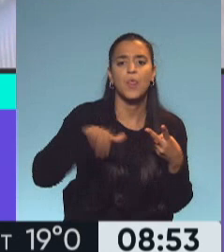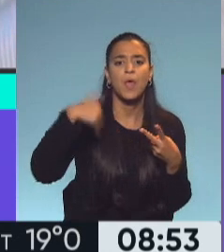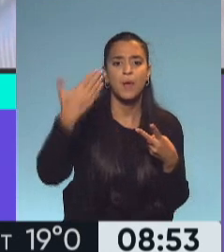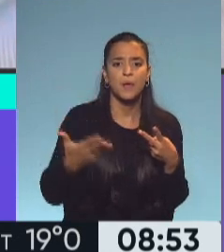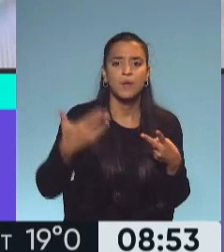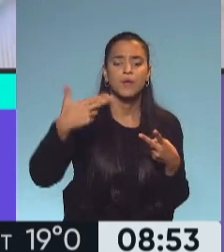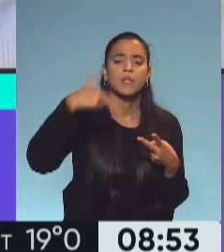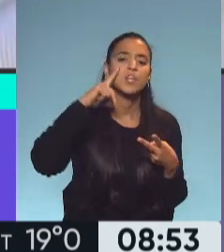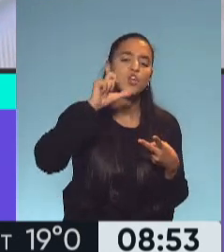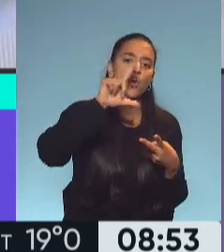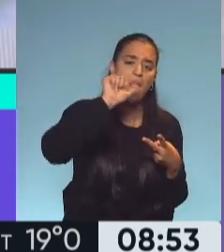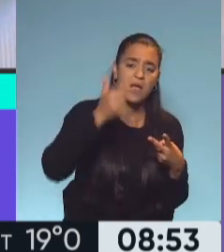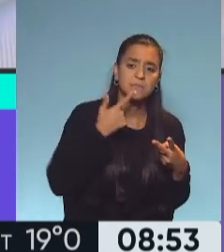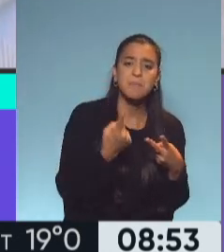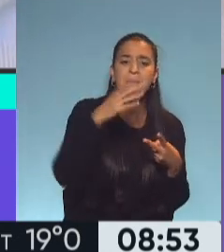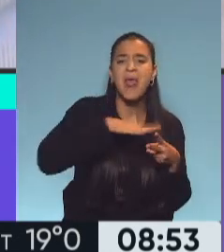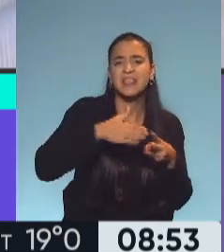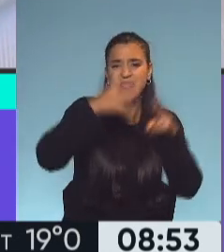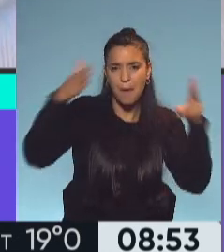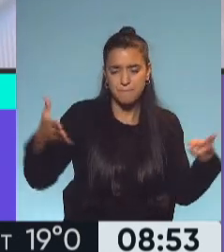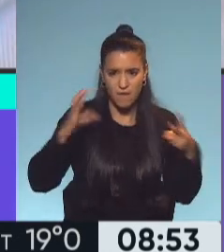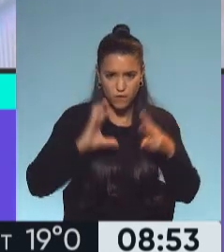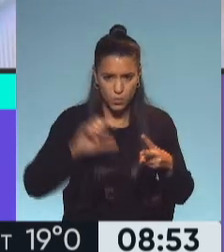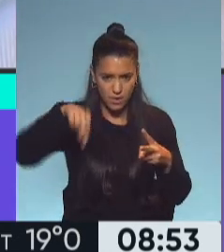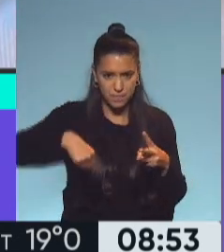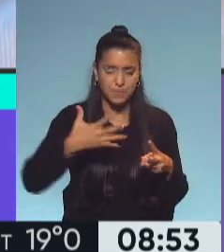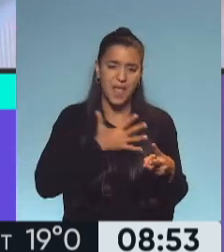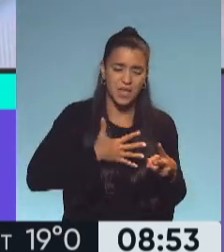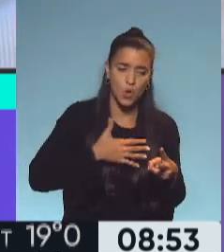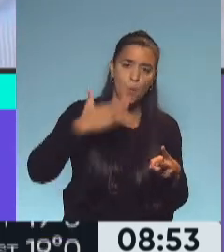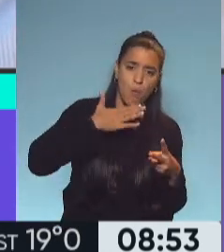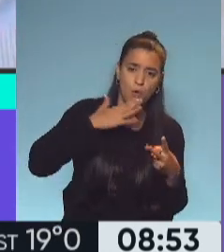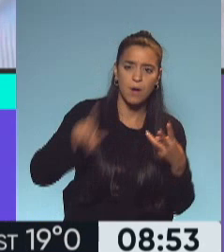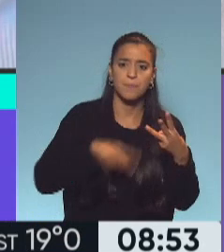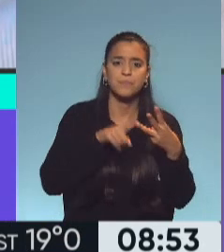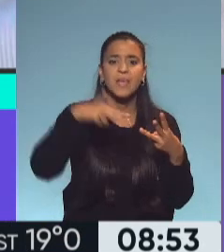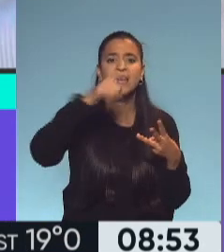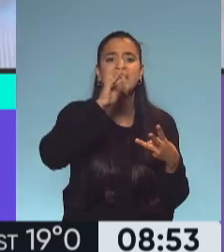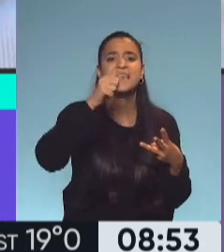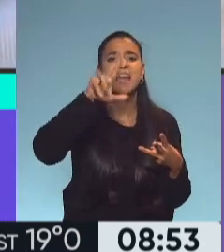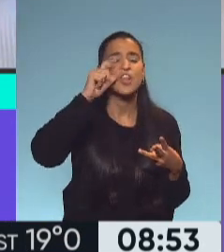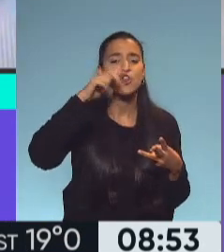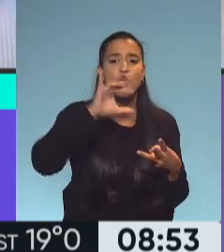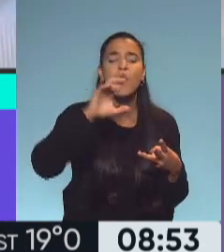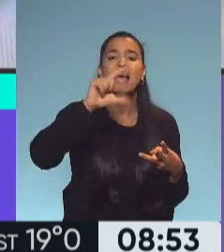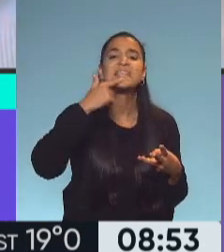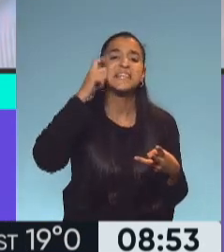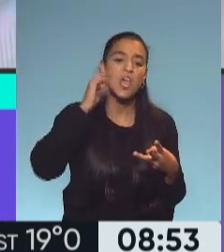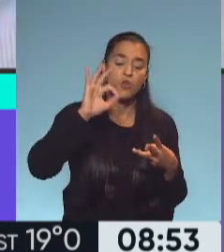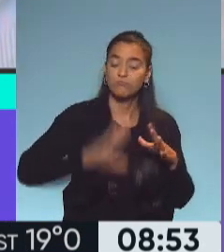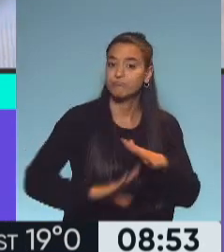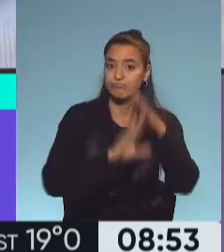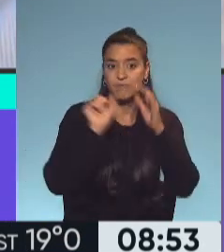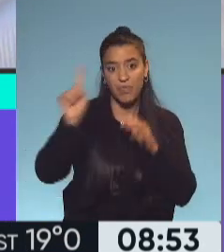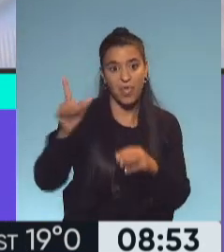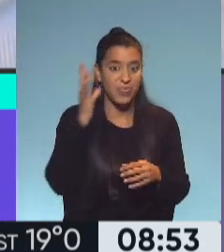sigue Nicolás Goldschmidt para su primera etapa futbolística en Argentinos Juniors y en Boca, Nazareno Casero para la plenitud del